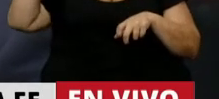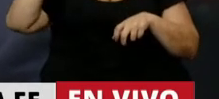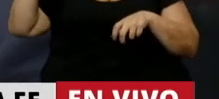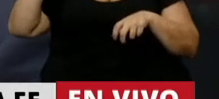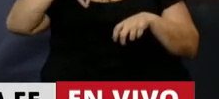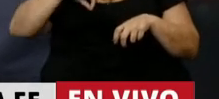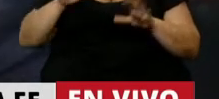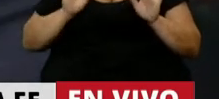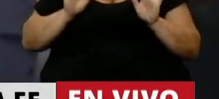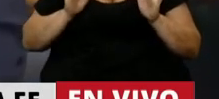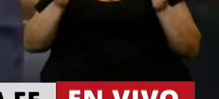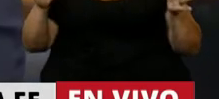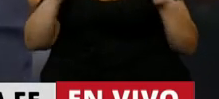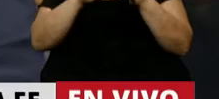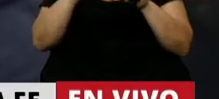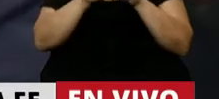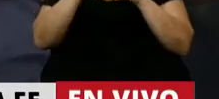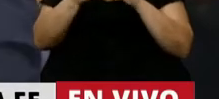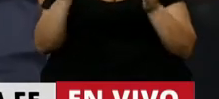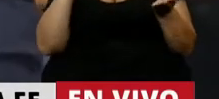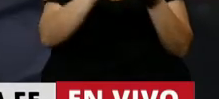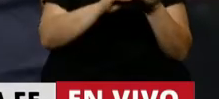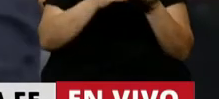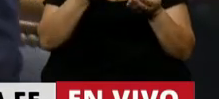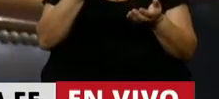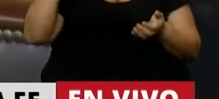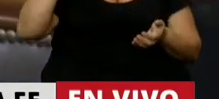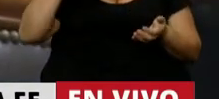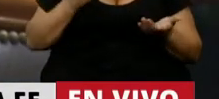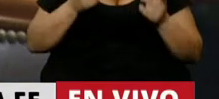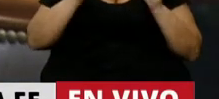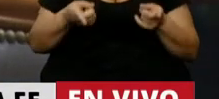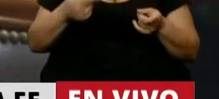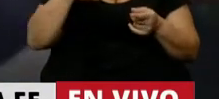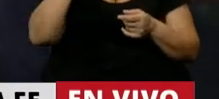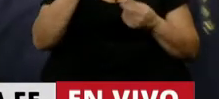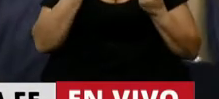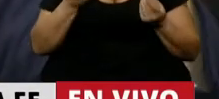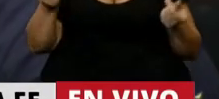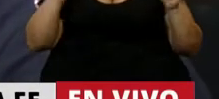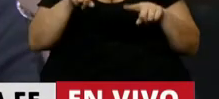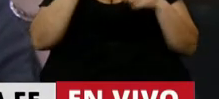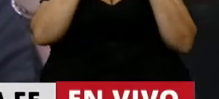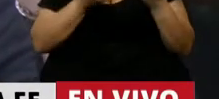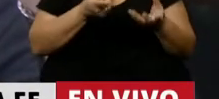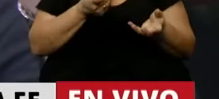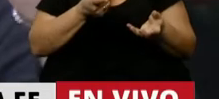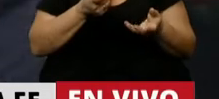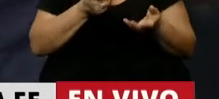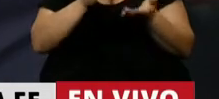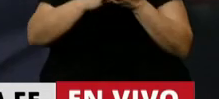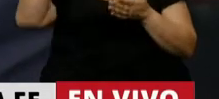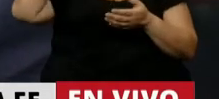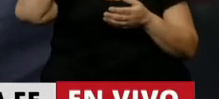salario. Pero lo hacíamos como un intento de incorporar el costo de vida, como también proponíamos cómo recuperamos lo